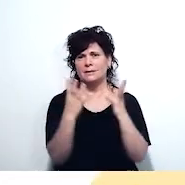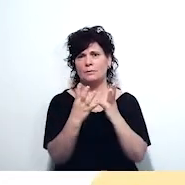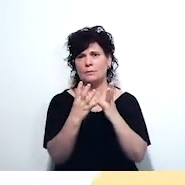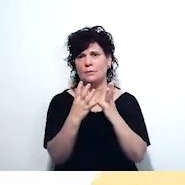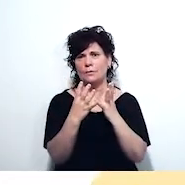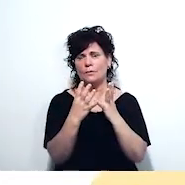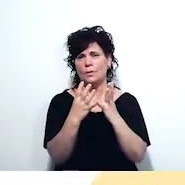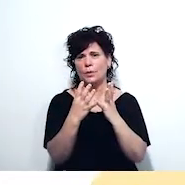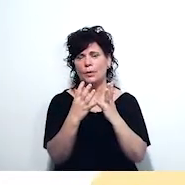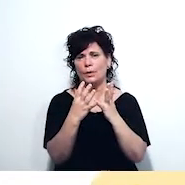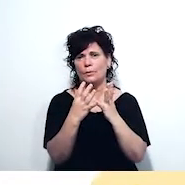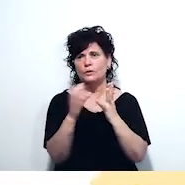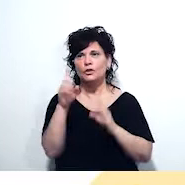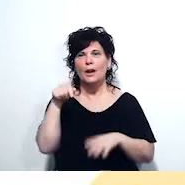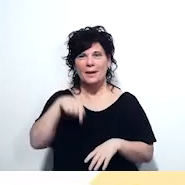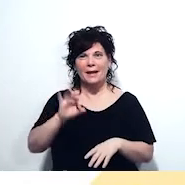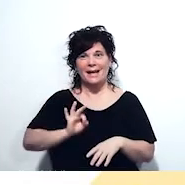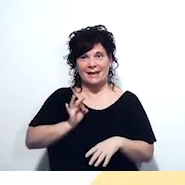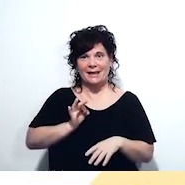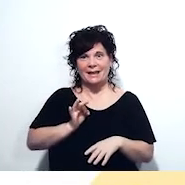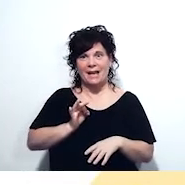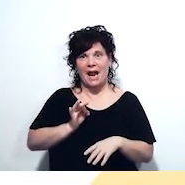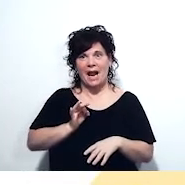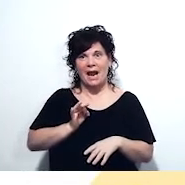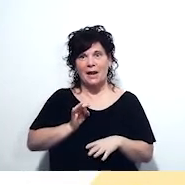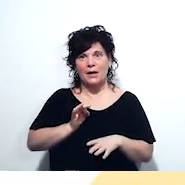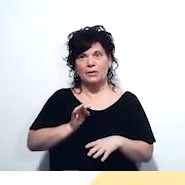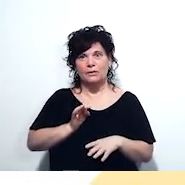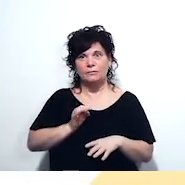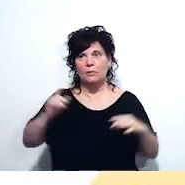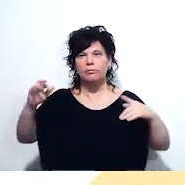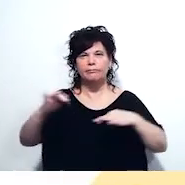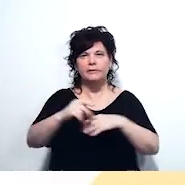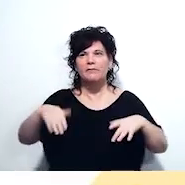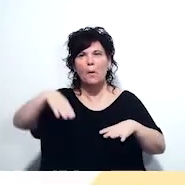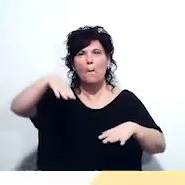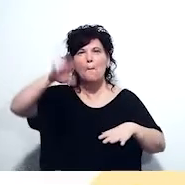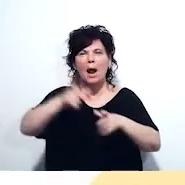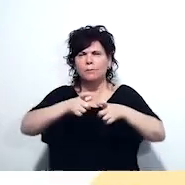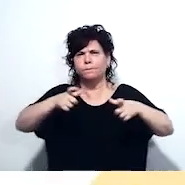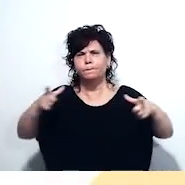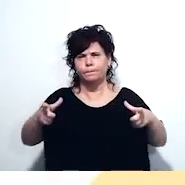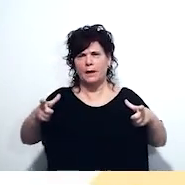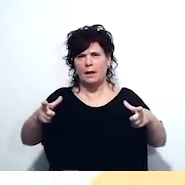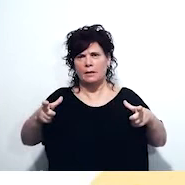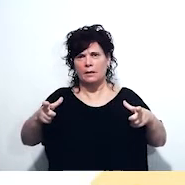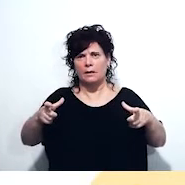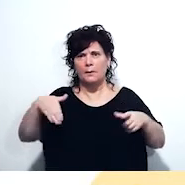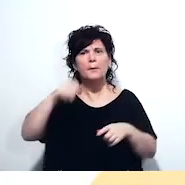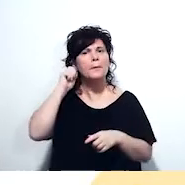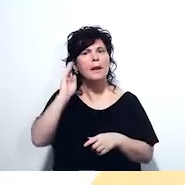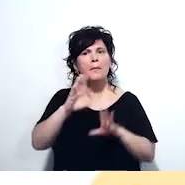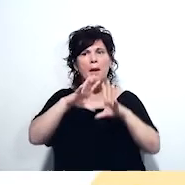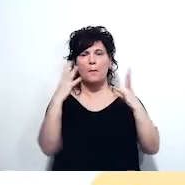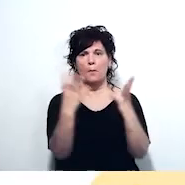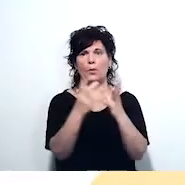el 2016. O sea, solamente este año va a ser más grande que toda la historia de los tráficos hasta 2016. Y el ancho de banda